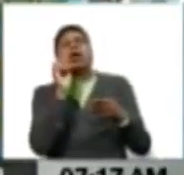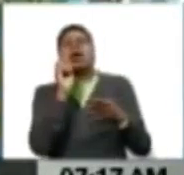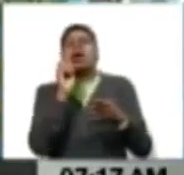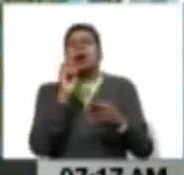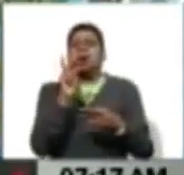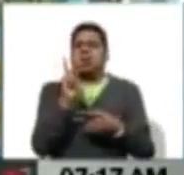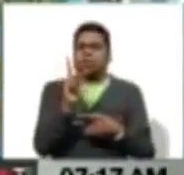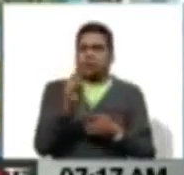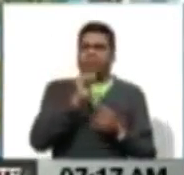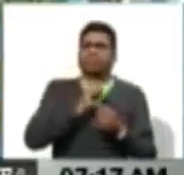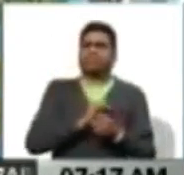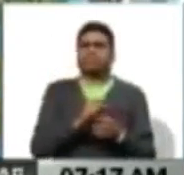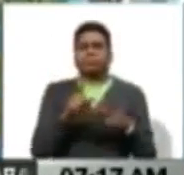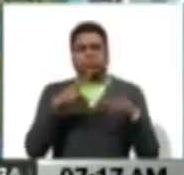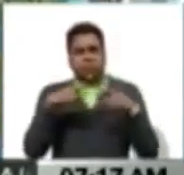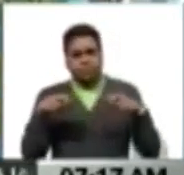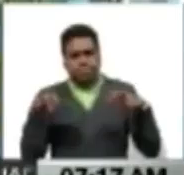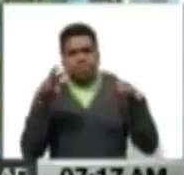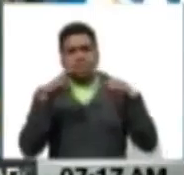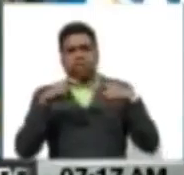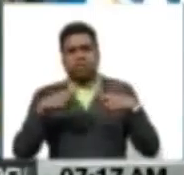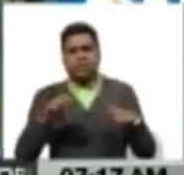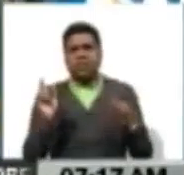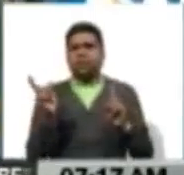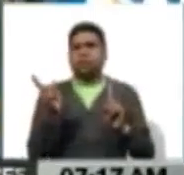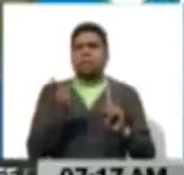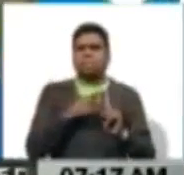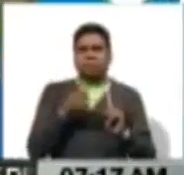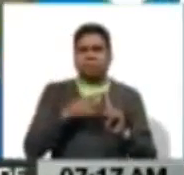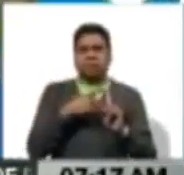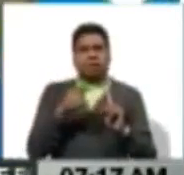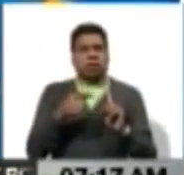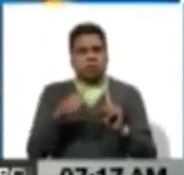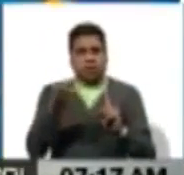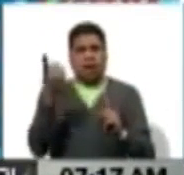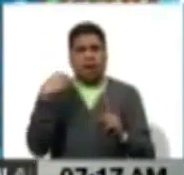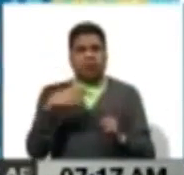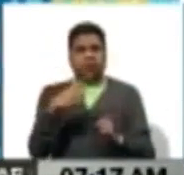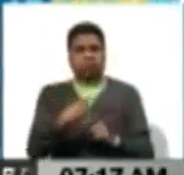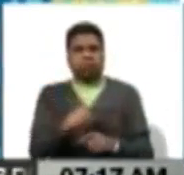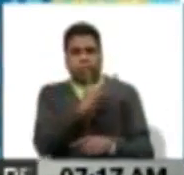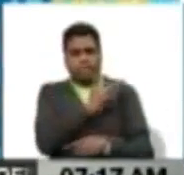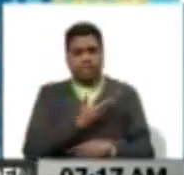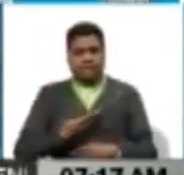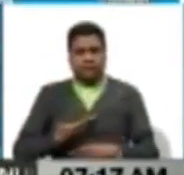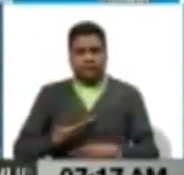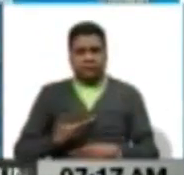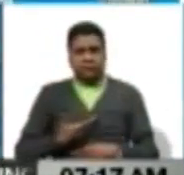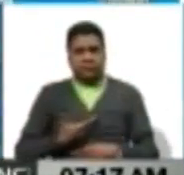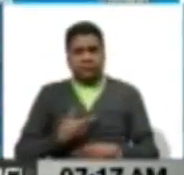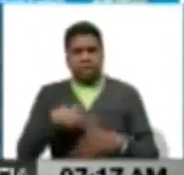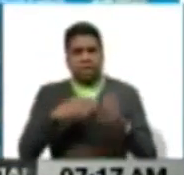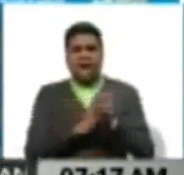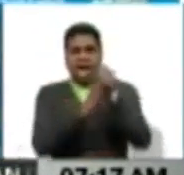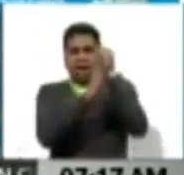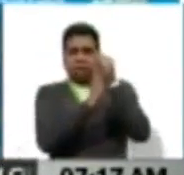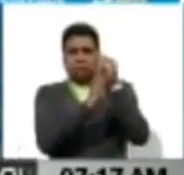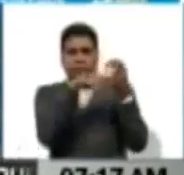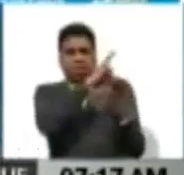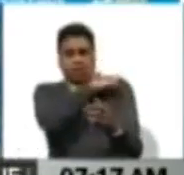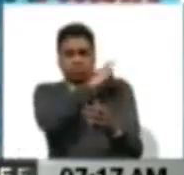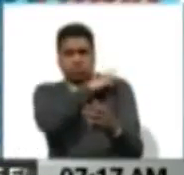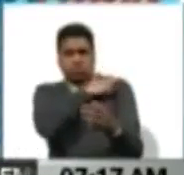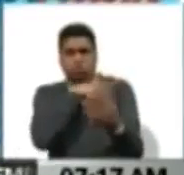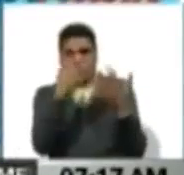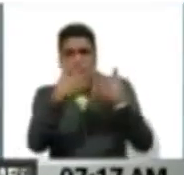que el señor Lorenzo Mendoza, como tú lo conversaste al principio, es uno de los hombres más ricos del mundo,